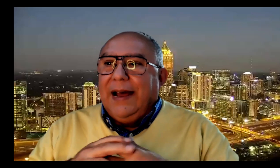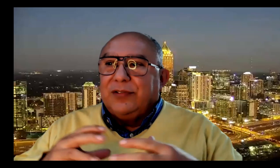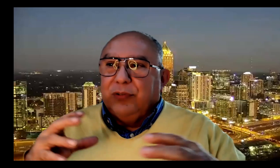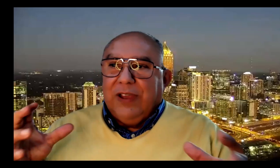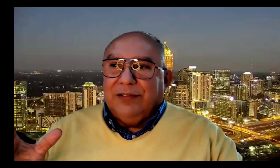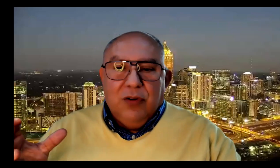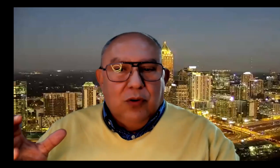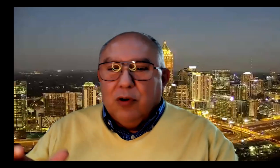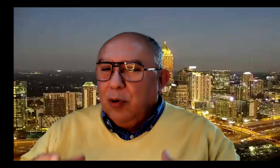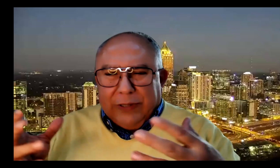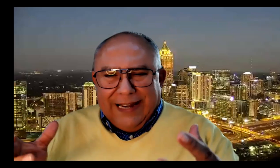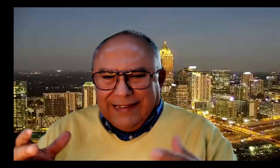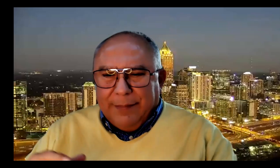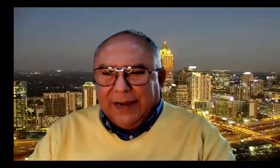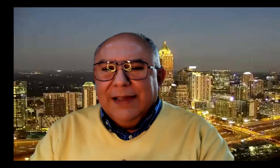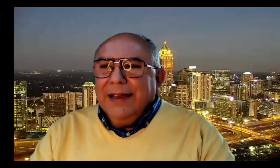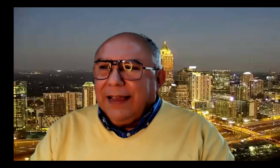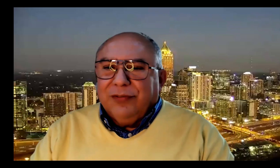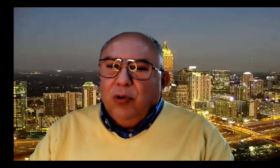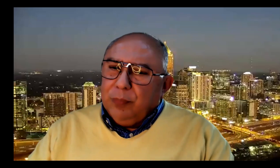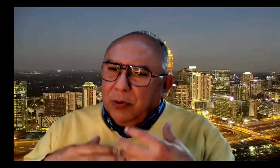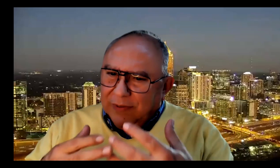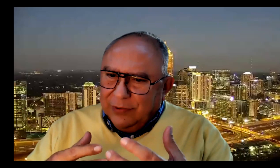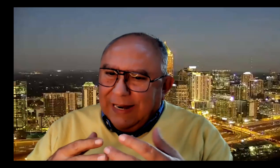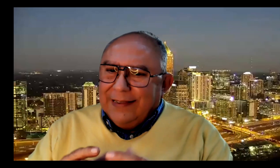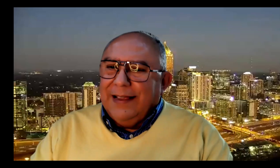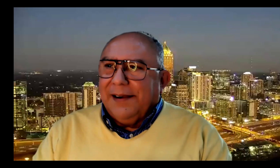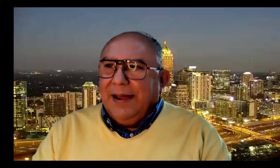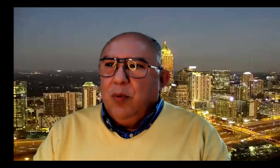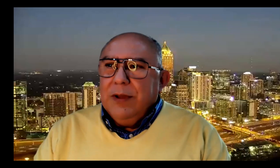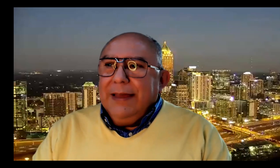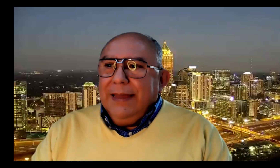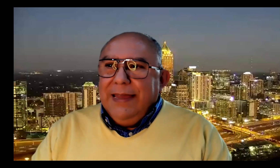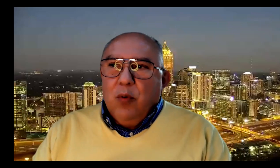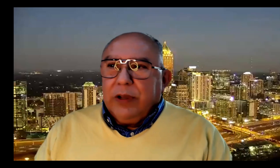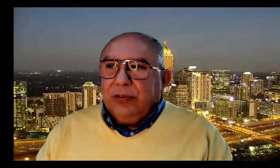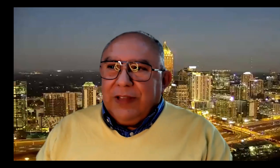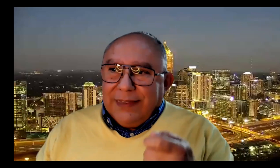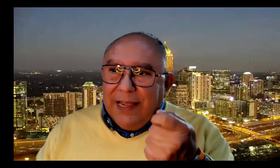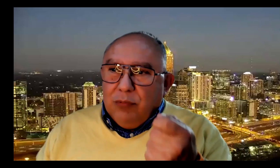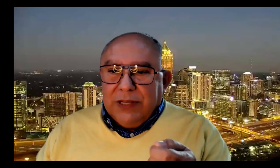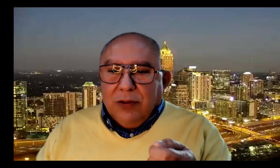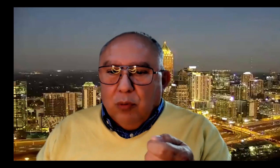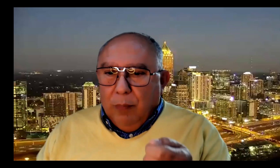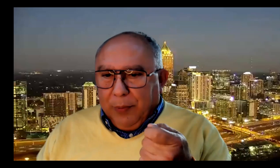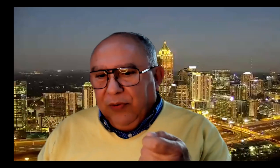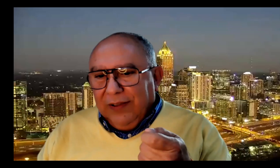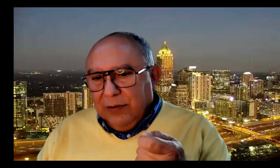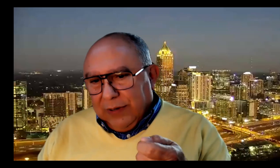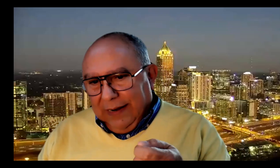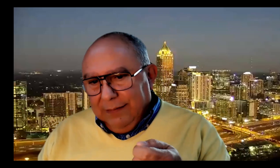una asociación, como lo quiera llamar, que son los profesionales del ramo. Y aunque usted tenga un